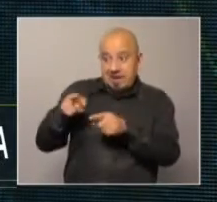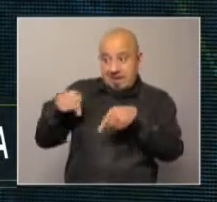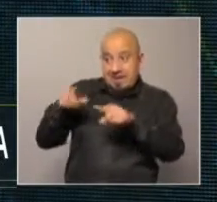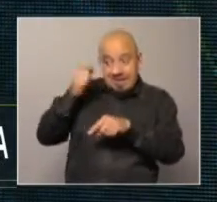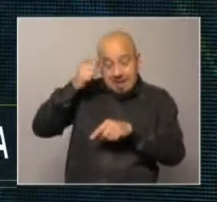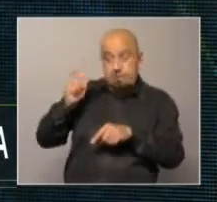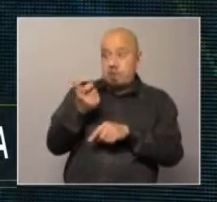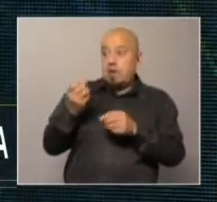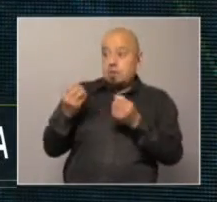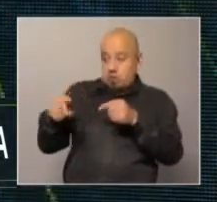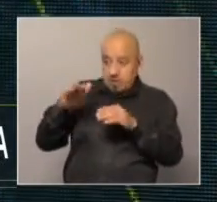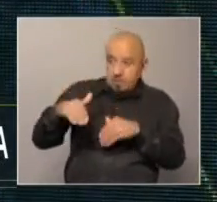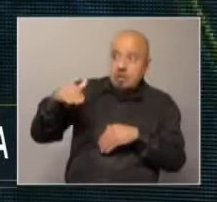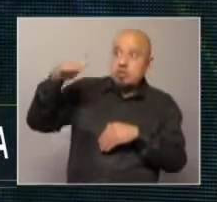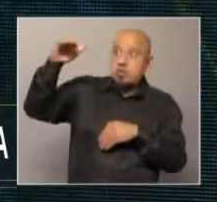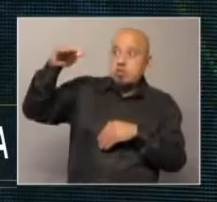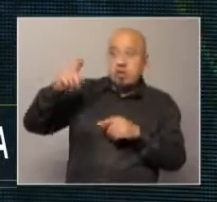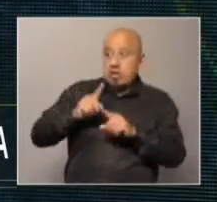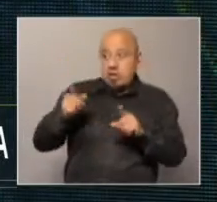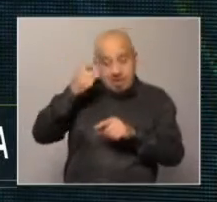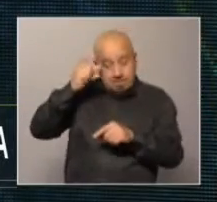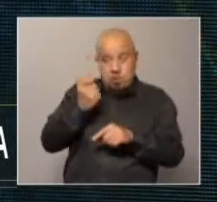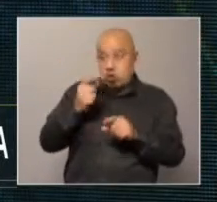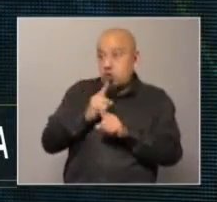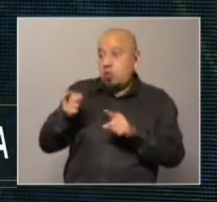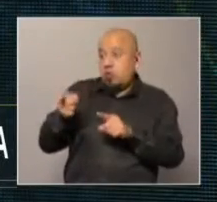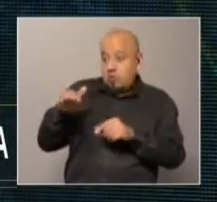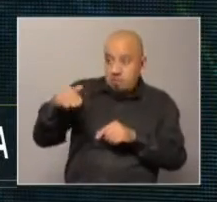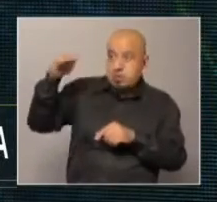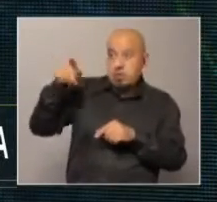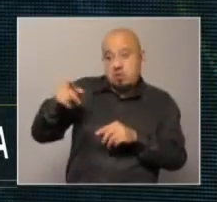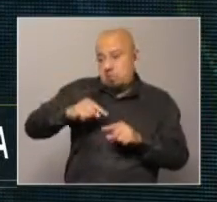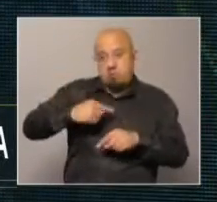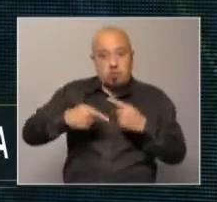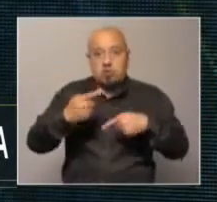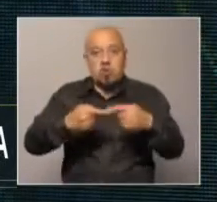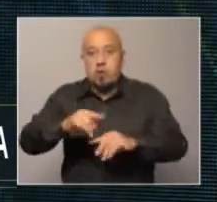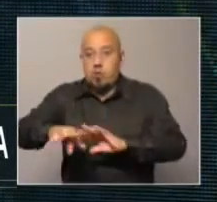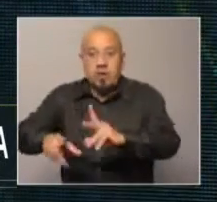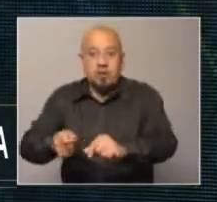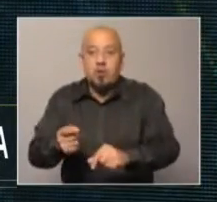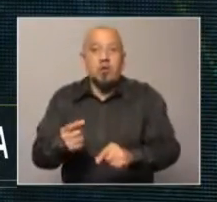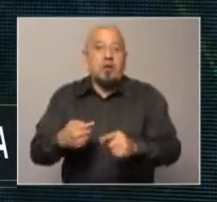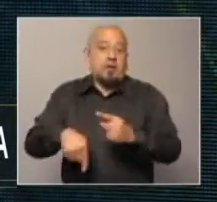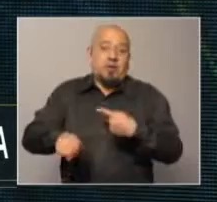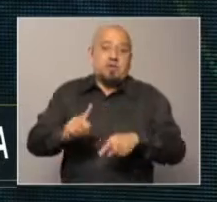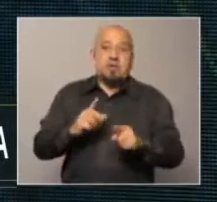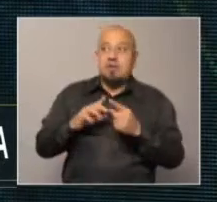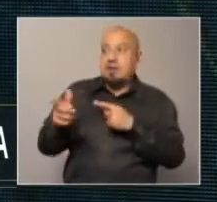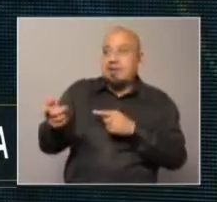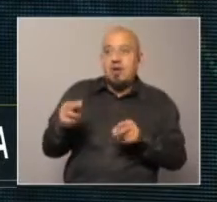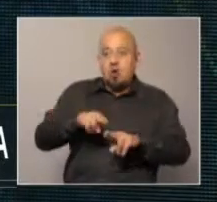siendo adulto, va a volver a delinquir, o sea, va a haber una reincidencia. Estamos manejando, por ejemplo, en adultos que la reincidencia es